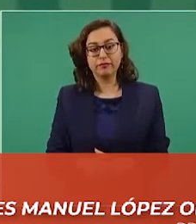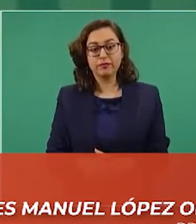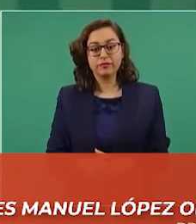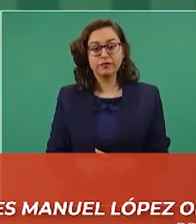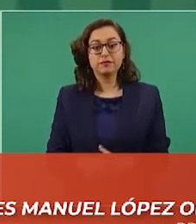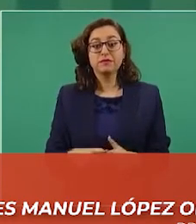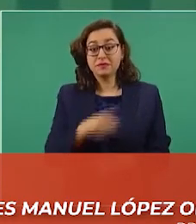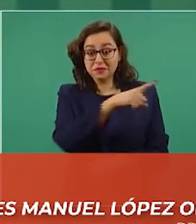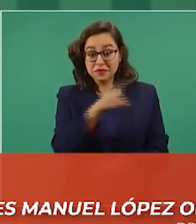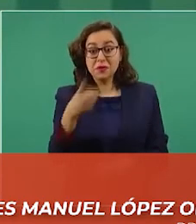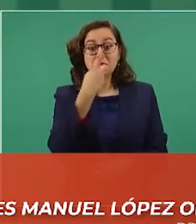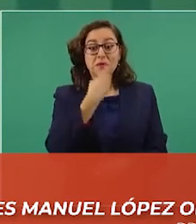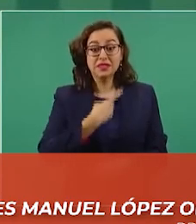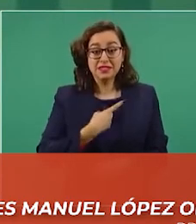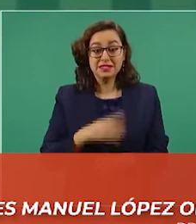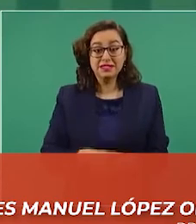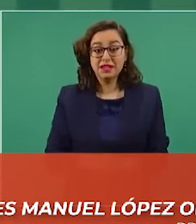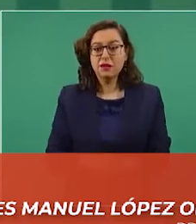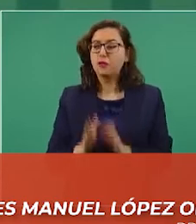Relíjase.